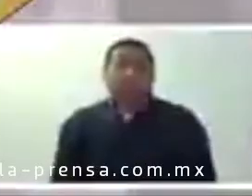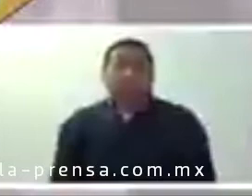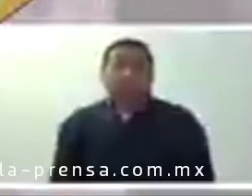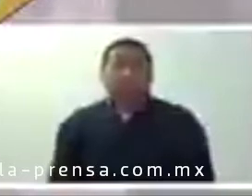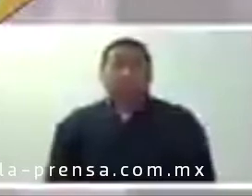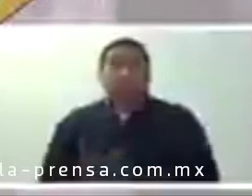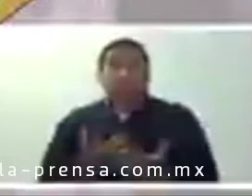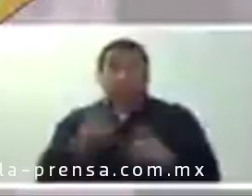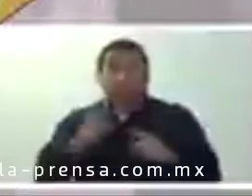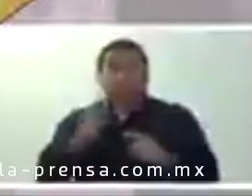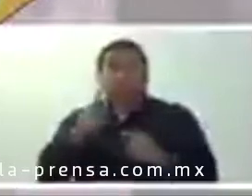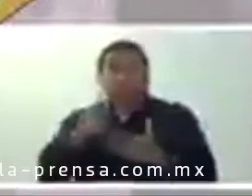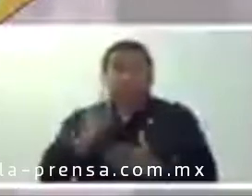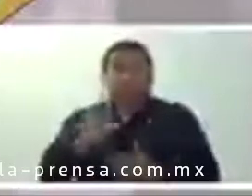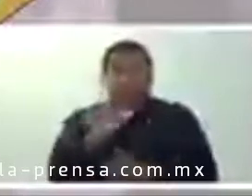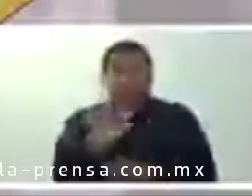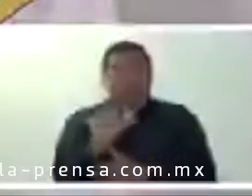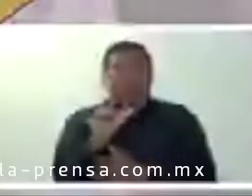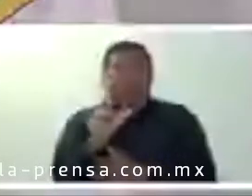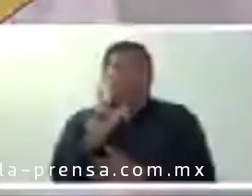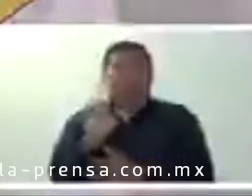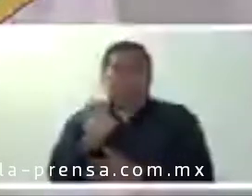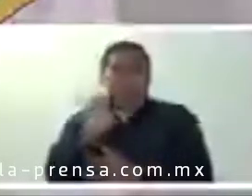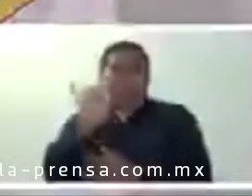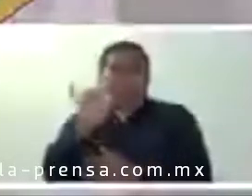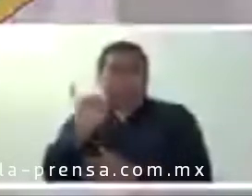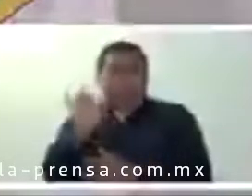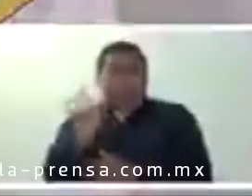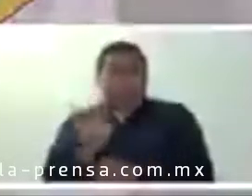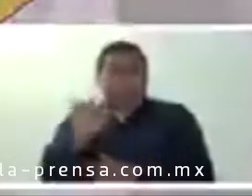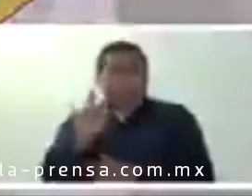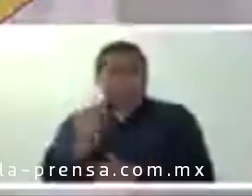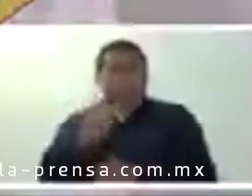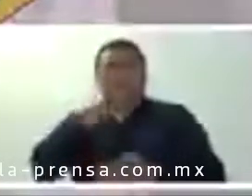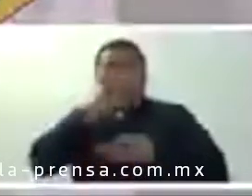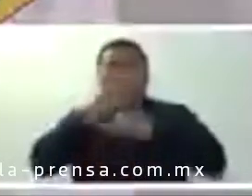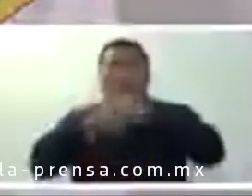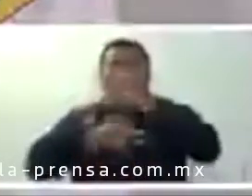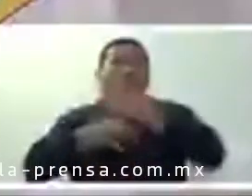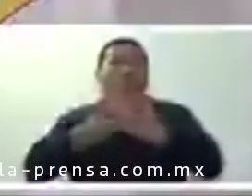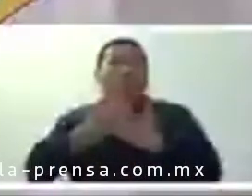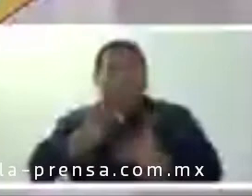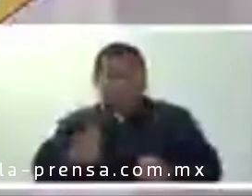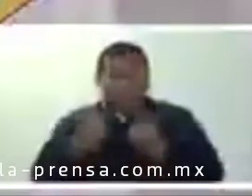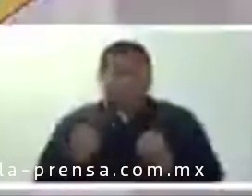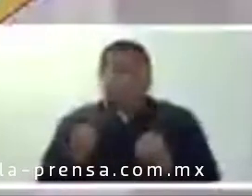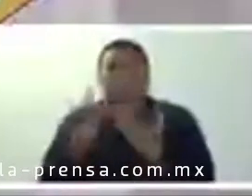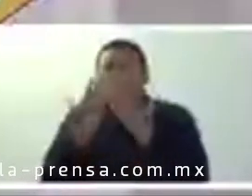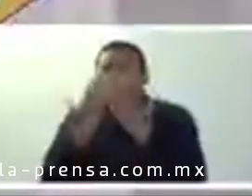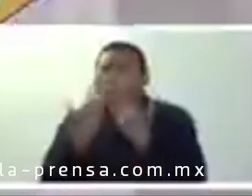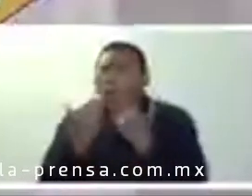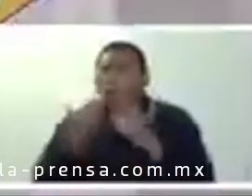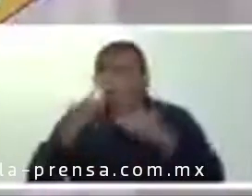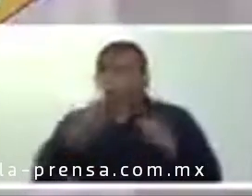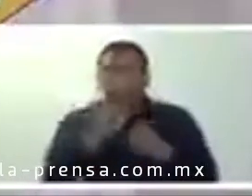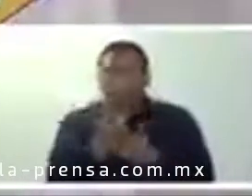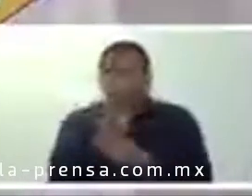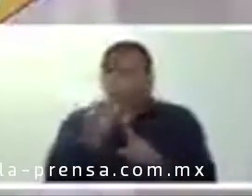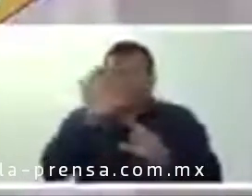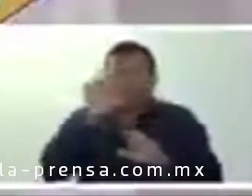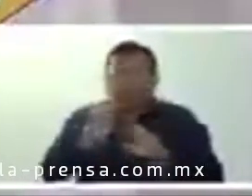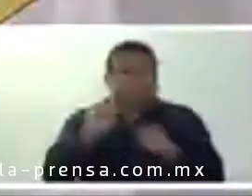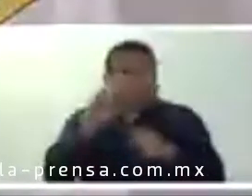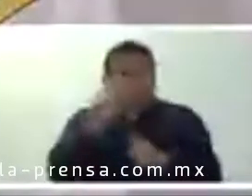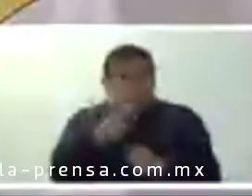opciones inmediatas alexis lo digo fuerte y claro no habrá impunidad ni en